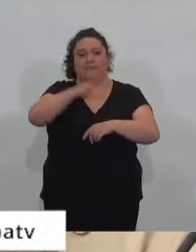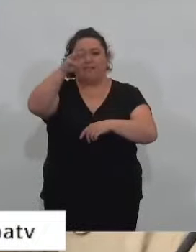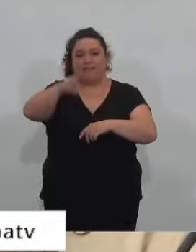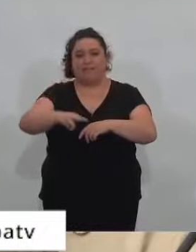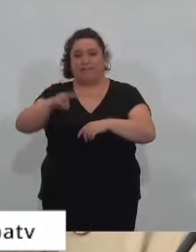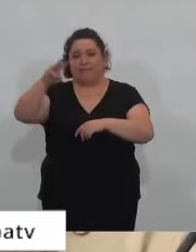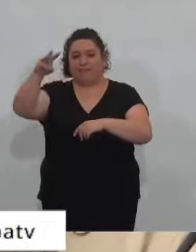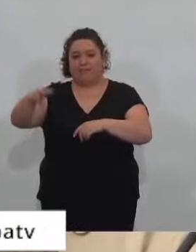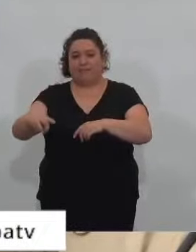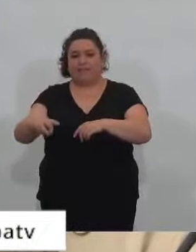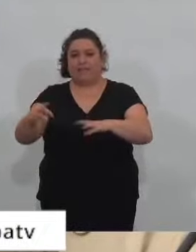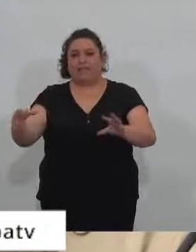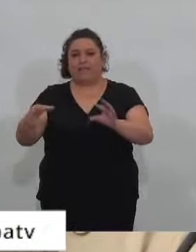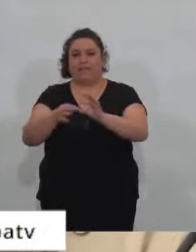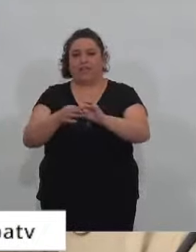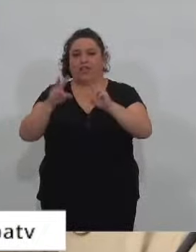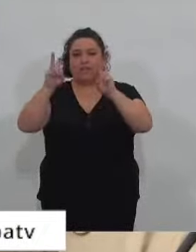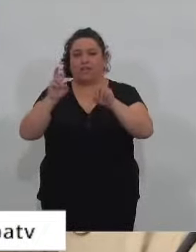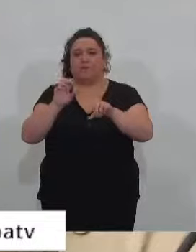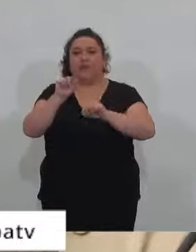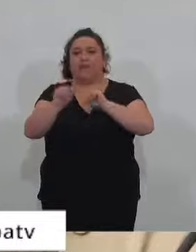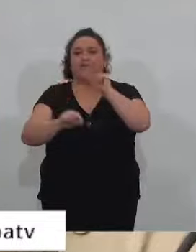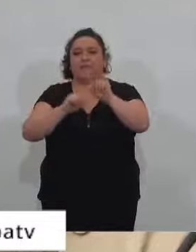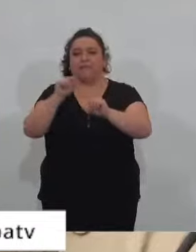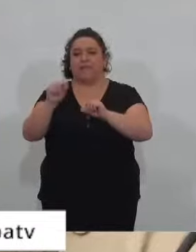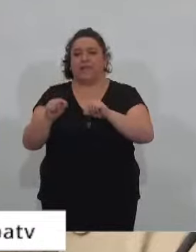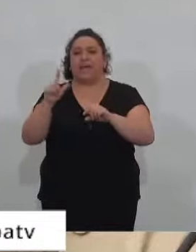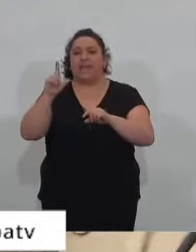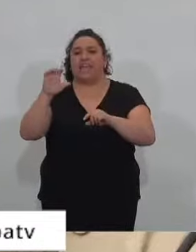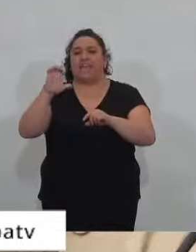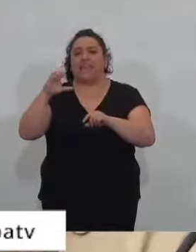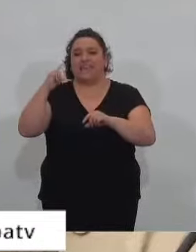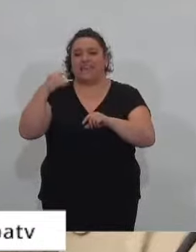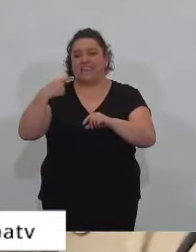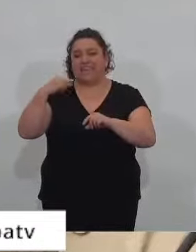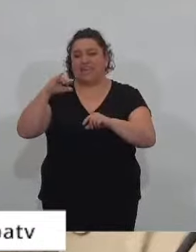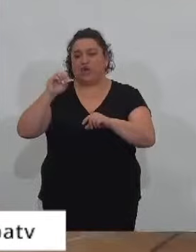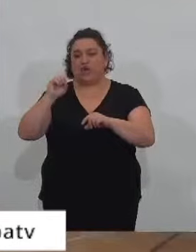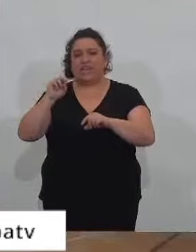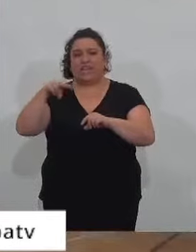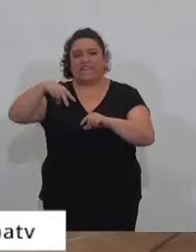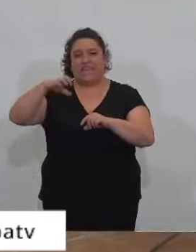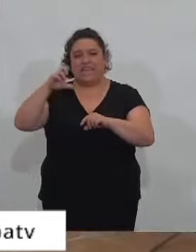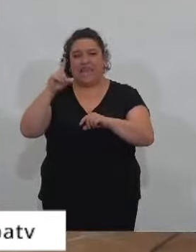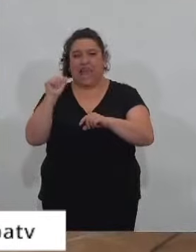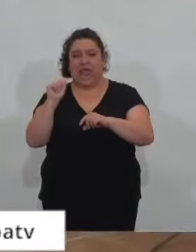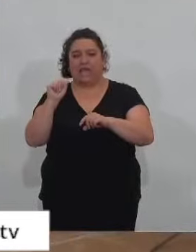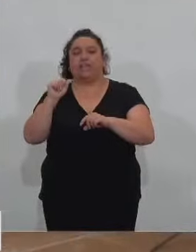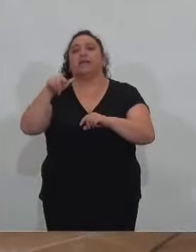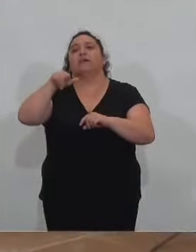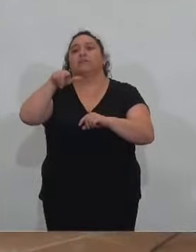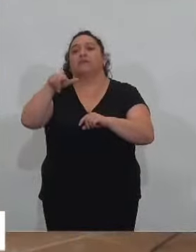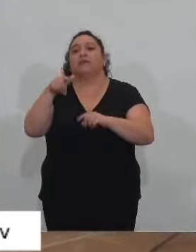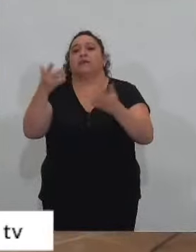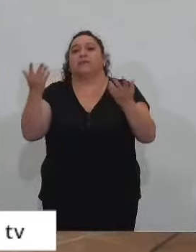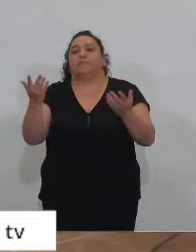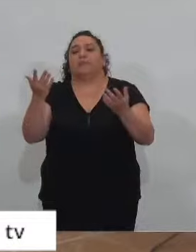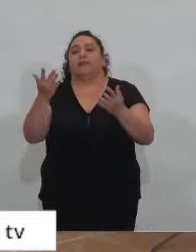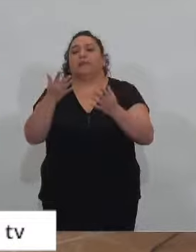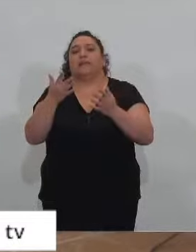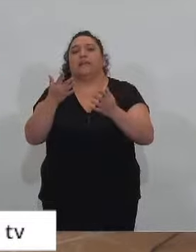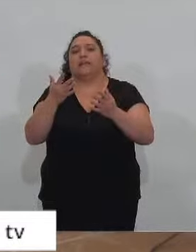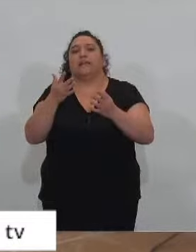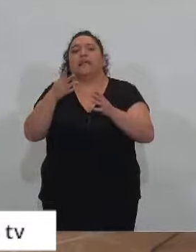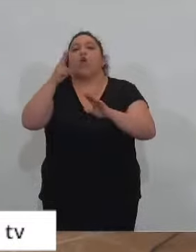conductos de ventilación que se tienen en los edificios públicos. Esa implantación de la nueva normativa, o sea, esa entrada en vigor de